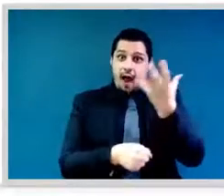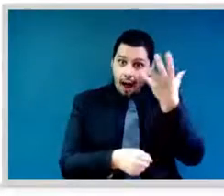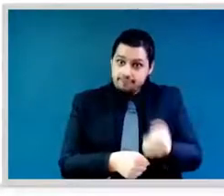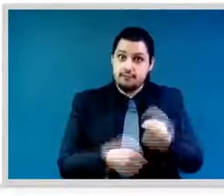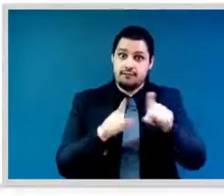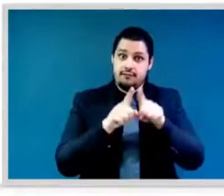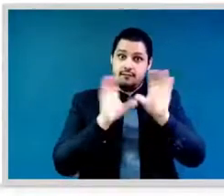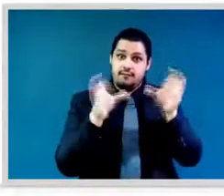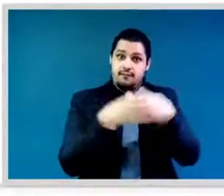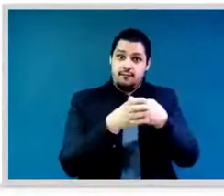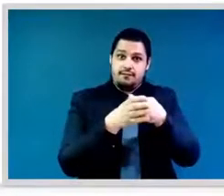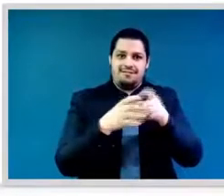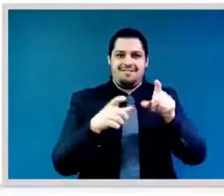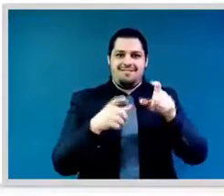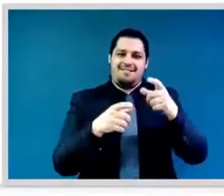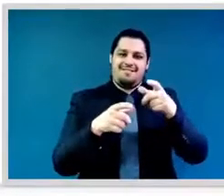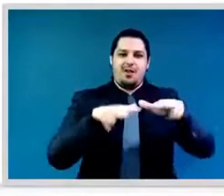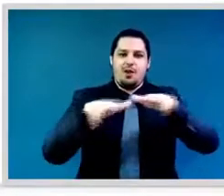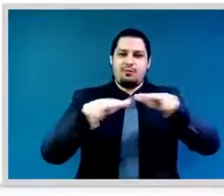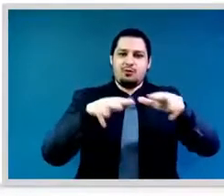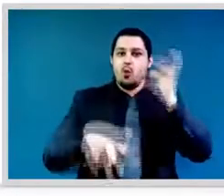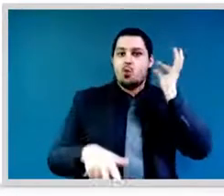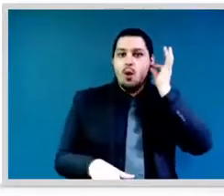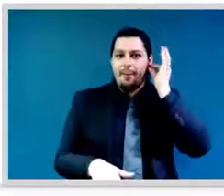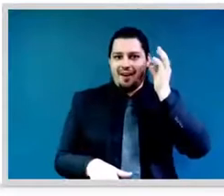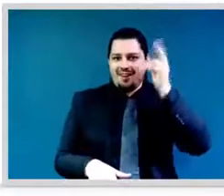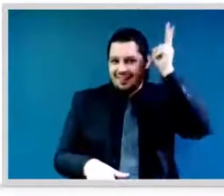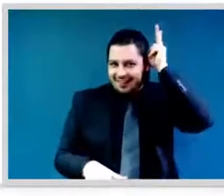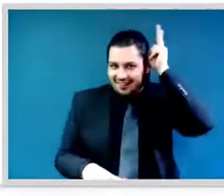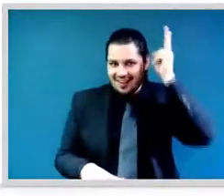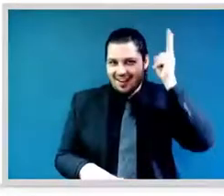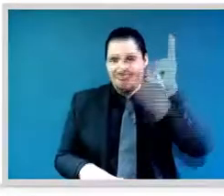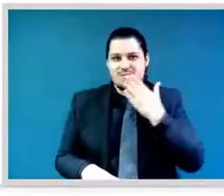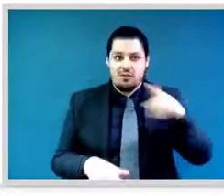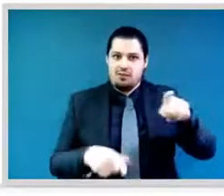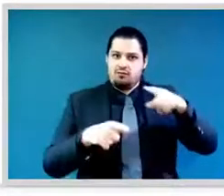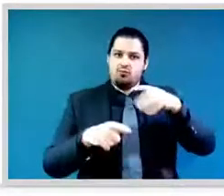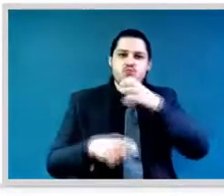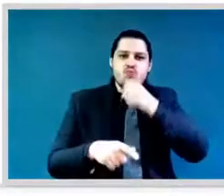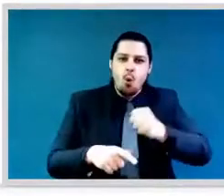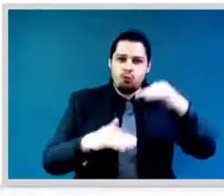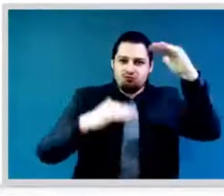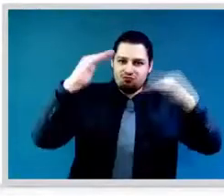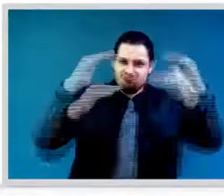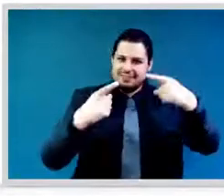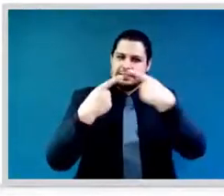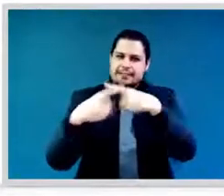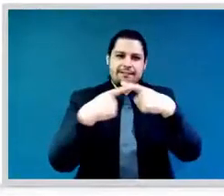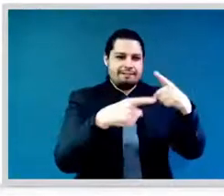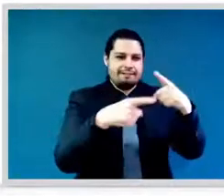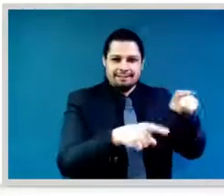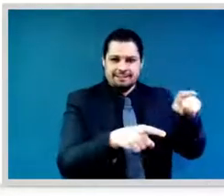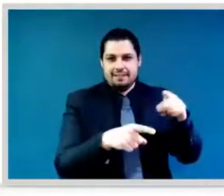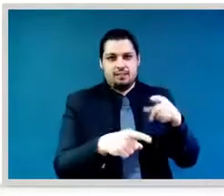participan siete generaciones de mujeres indígenas. Estas siete generaciones tienen